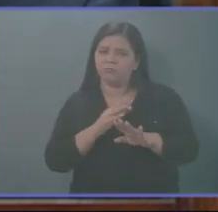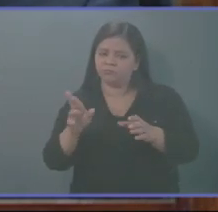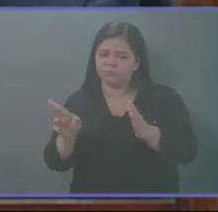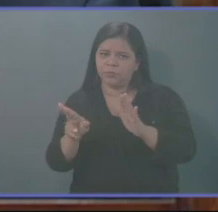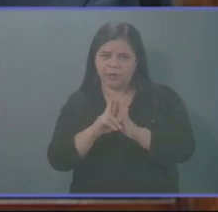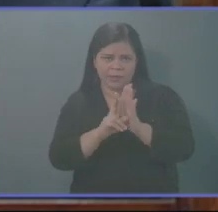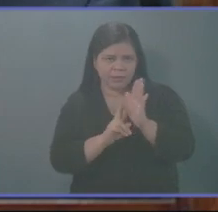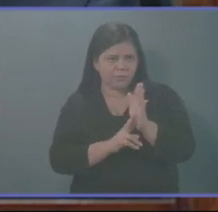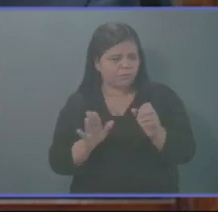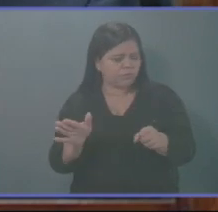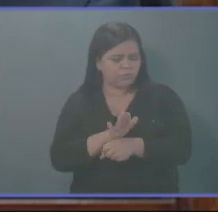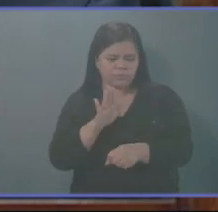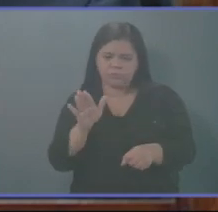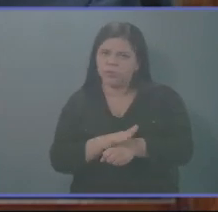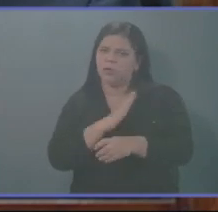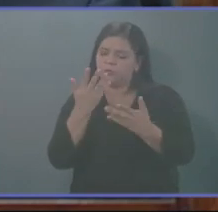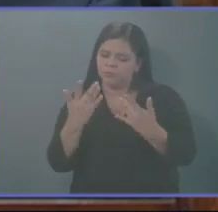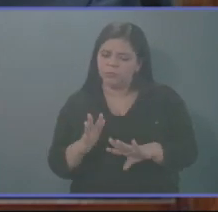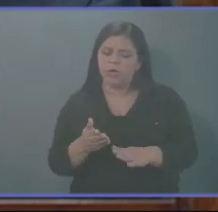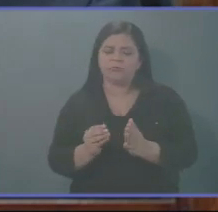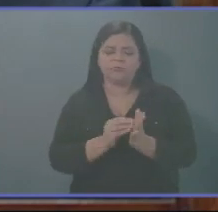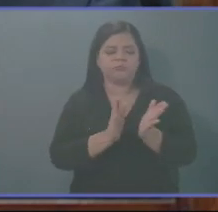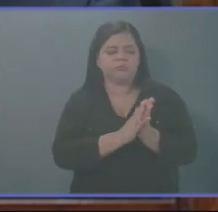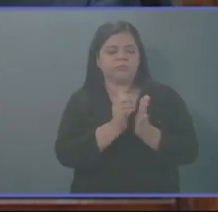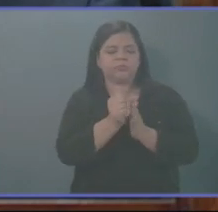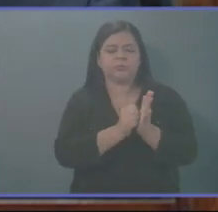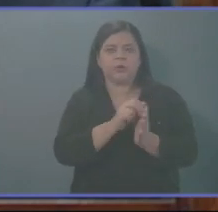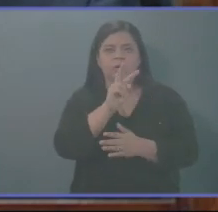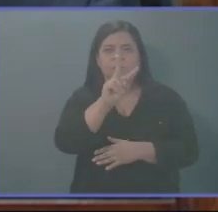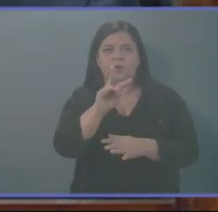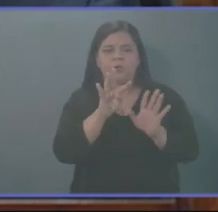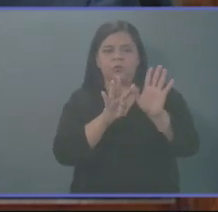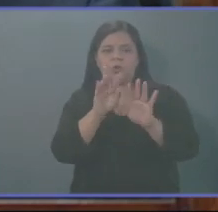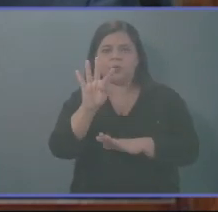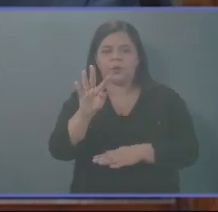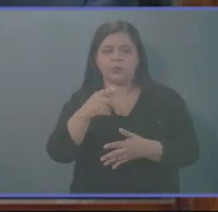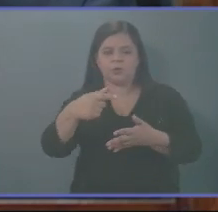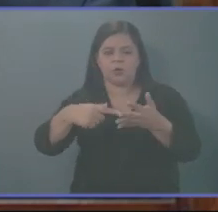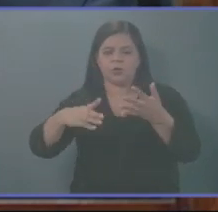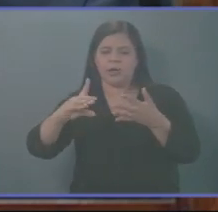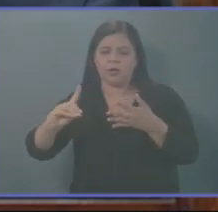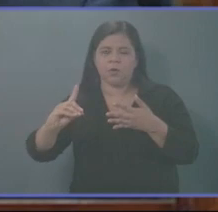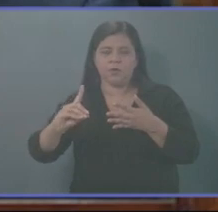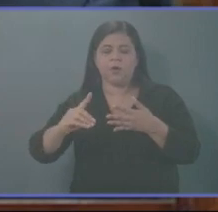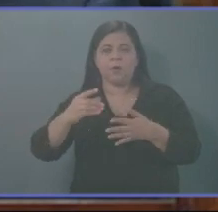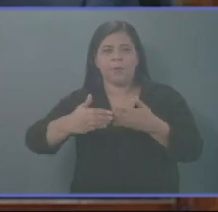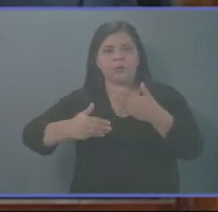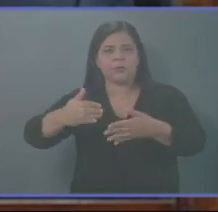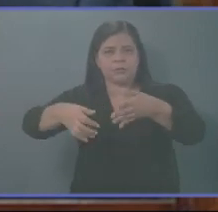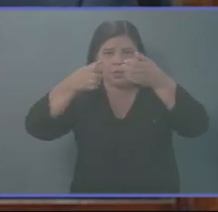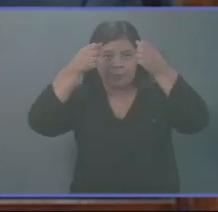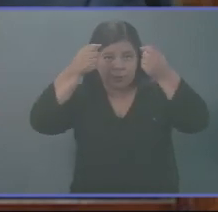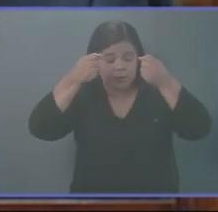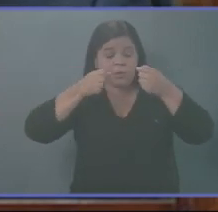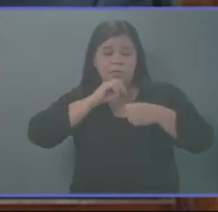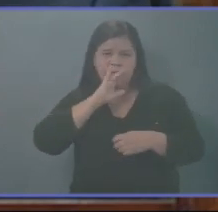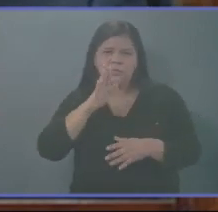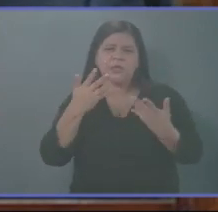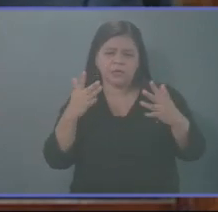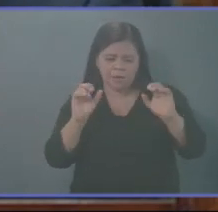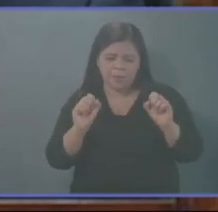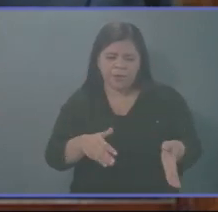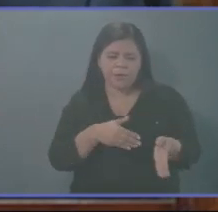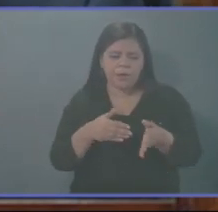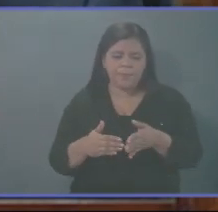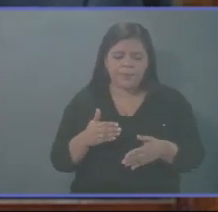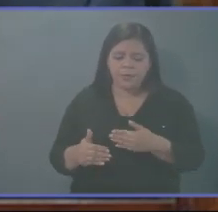legales del requerimiento fiscal establecido en el artículo 294 del Código Procesal Penal y declaró abierto el proceso de